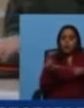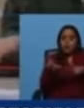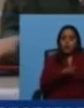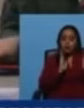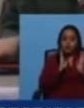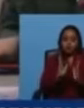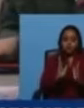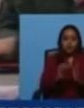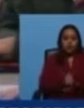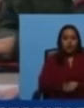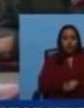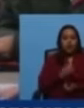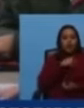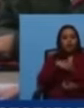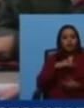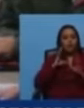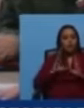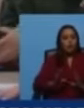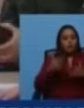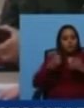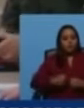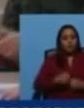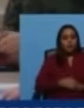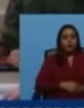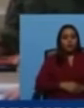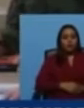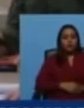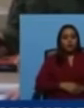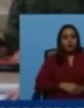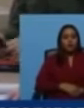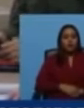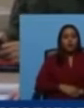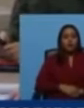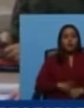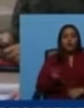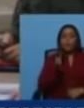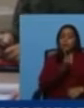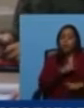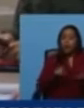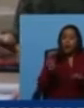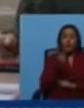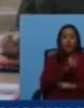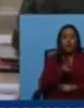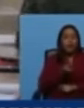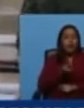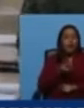por nuestros cuerpos de seguridad. Pero Venezuela está bajo un ataque cibernético sin